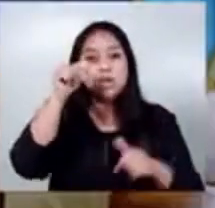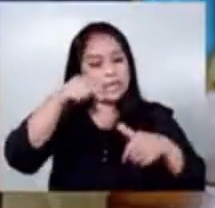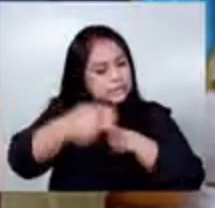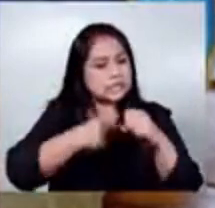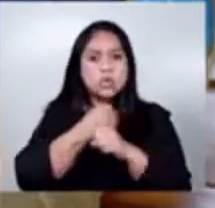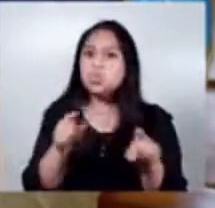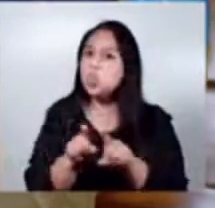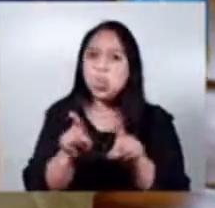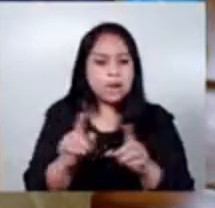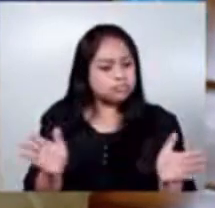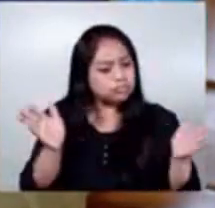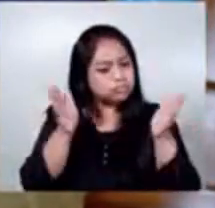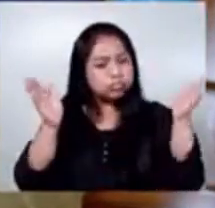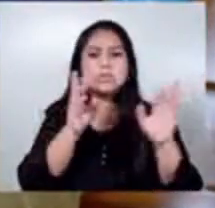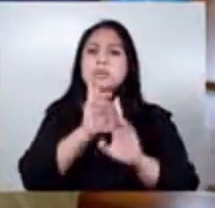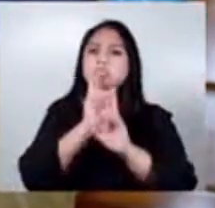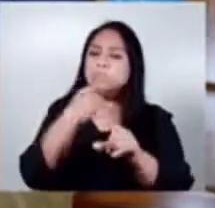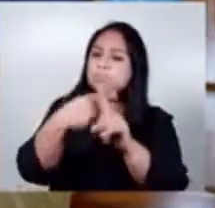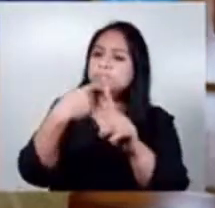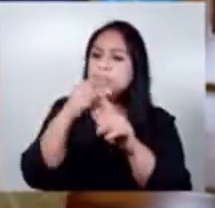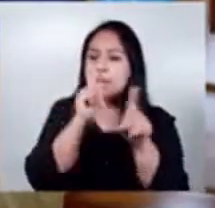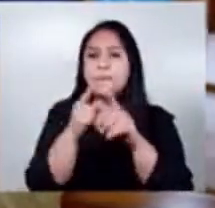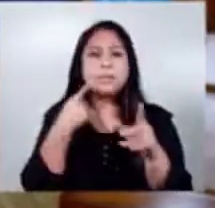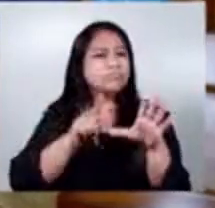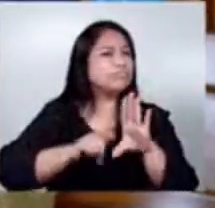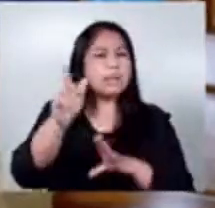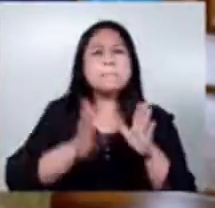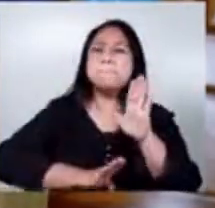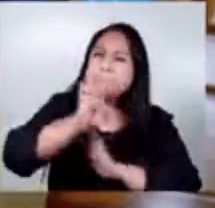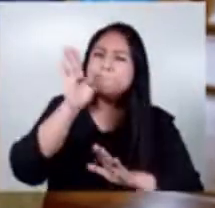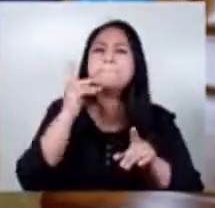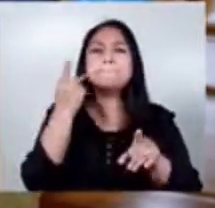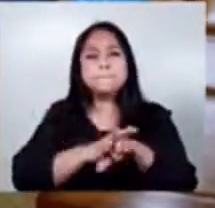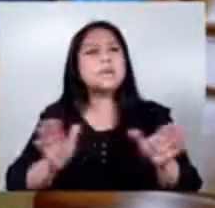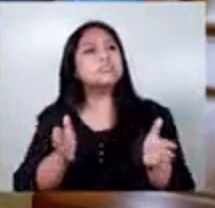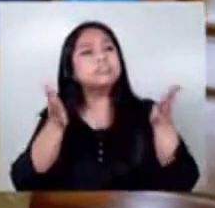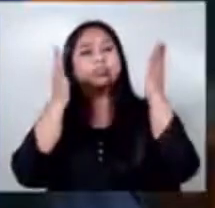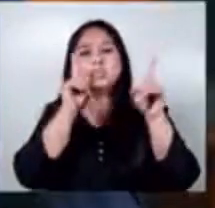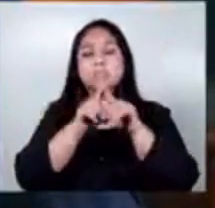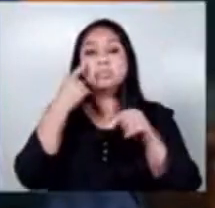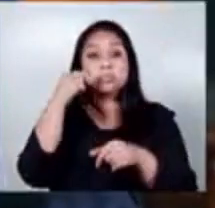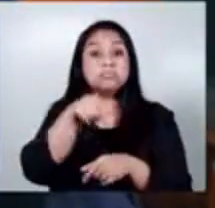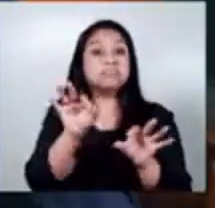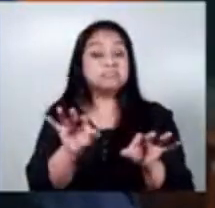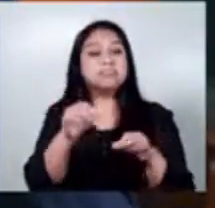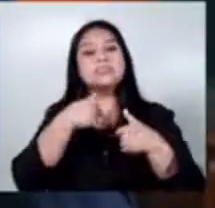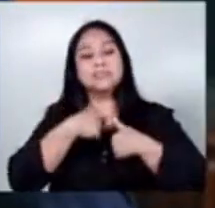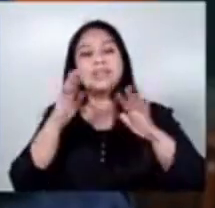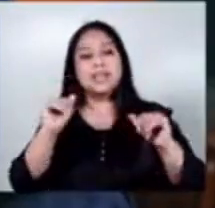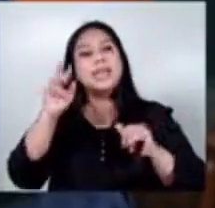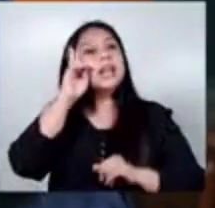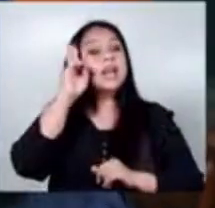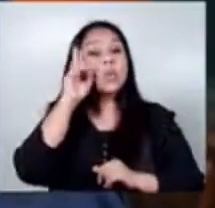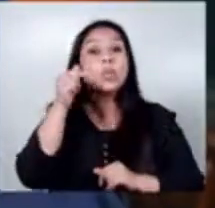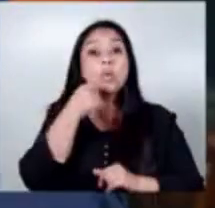empleos. Este año vamos por la misma senda de crecimiento y de resultados positivos para lograr más desarrollo y prosperidad. Con este panorama alentador